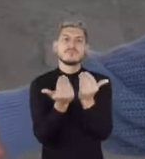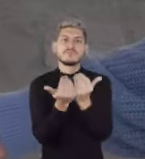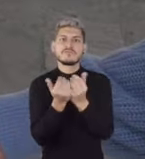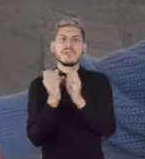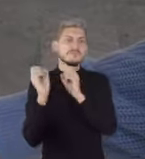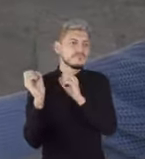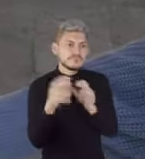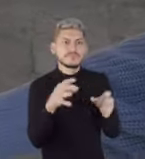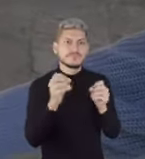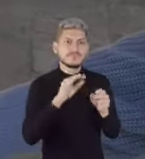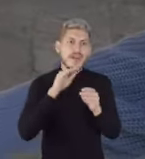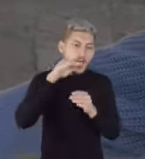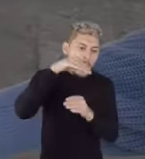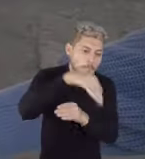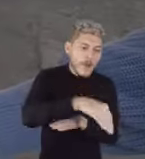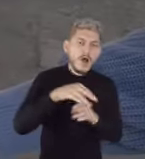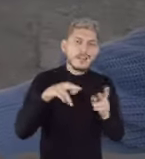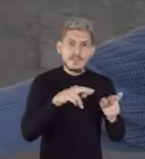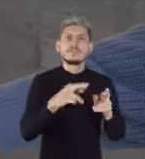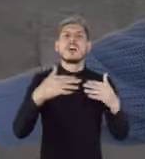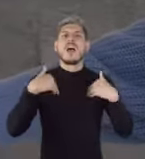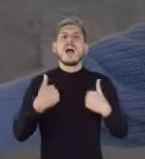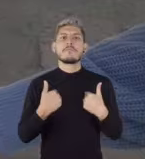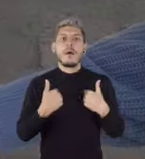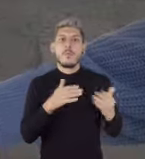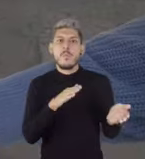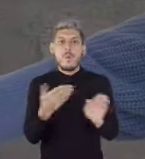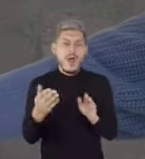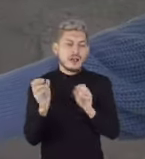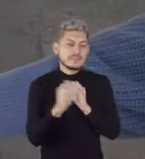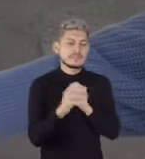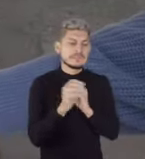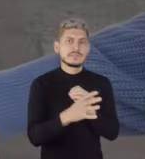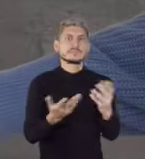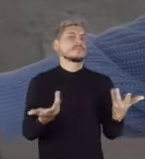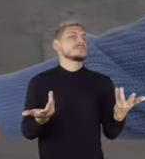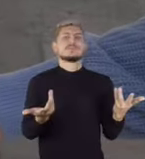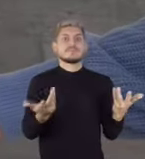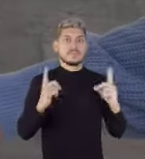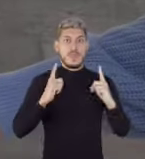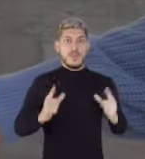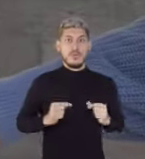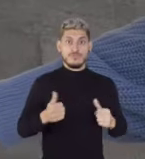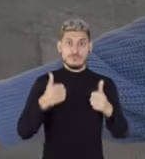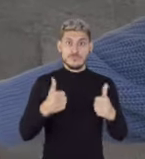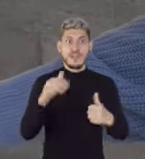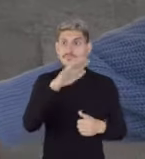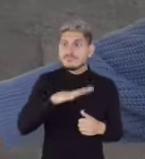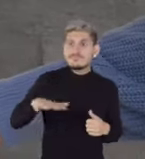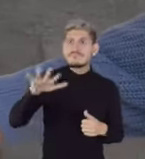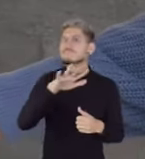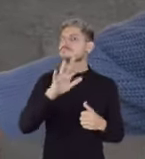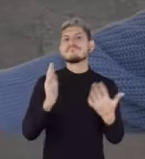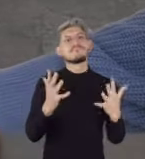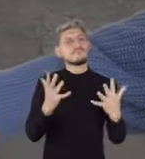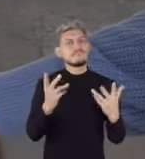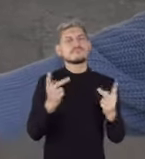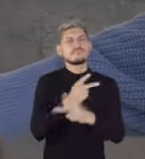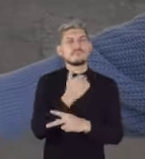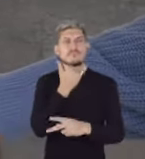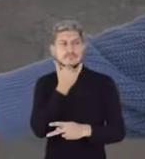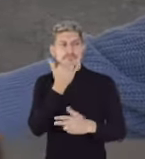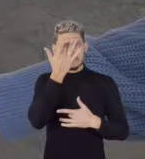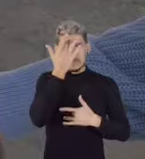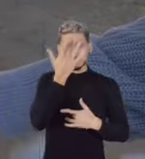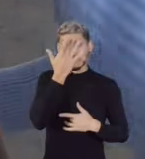basuras, botamos hasta animales muertos y eso es muy perjudicial para la salud de toda la ciudadanía en general, especialmente los